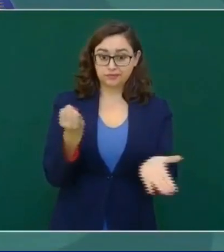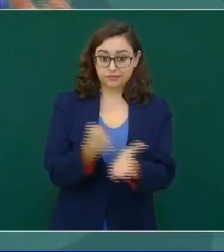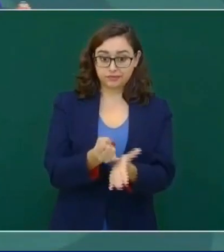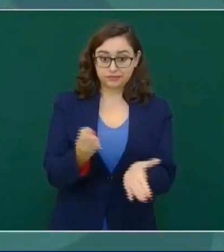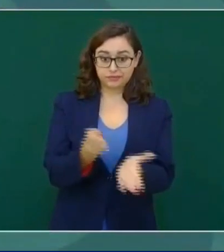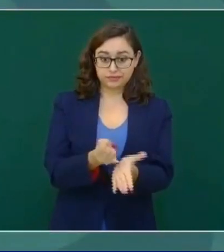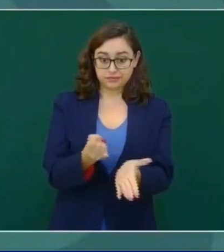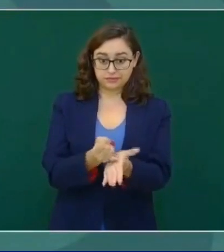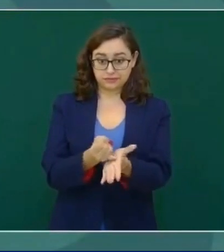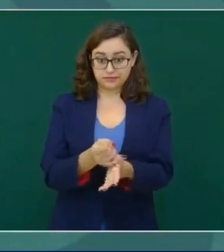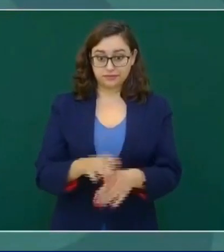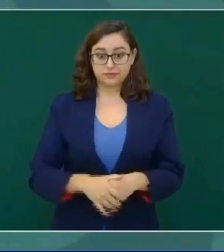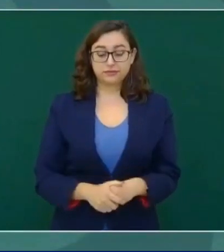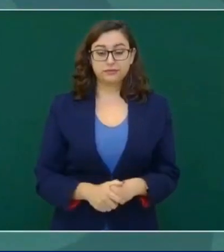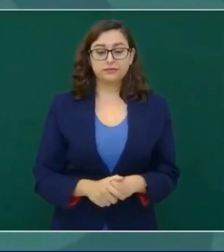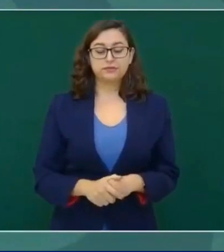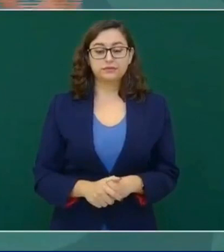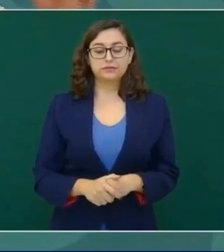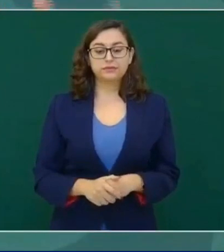Mientras